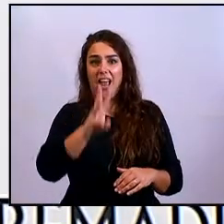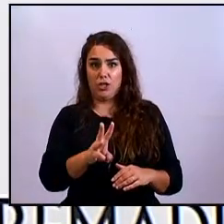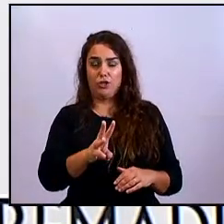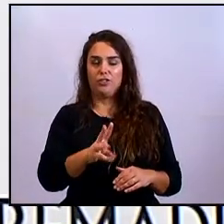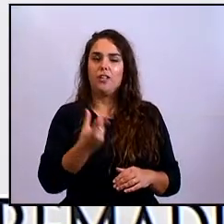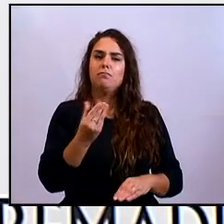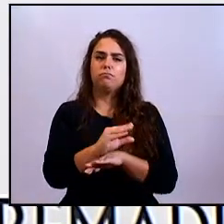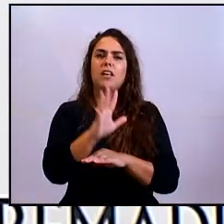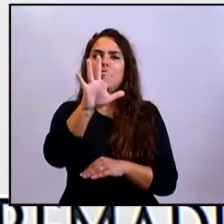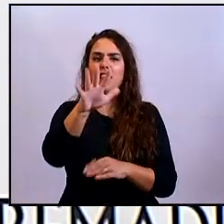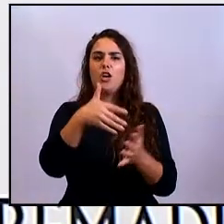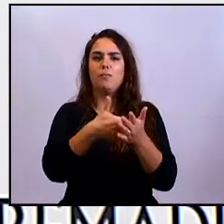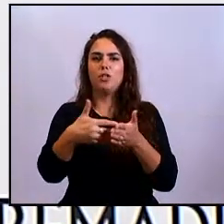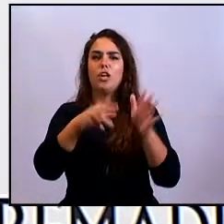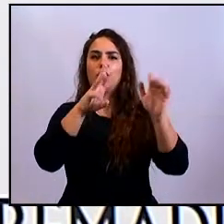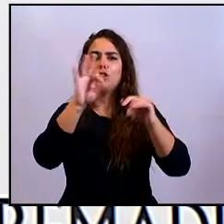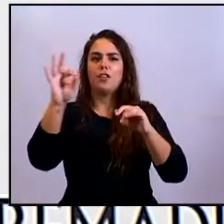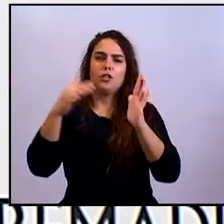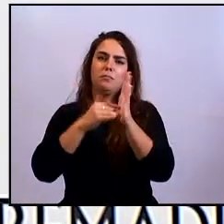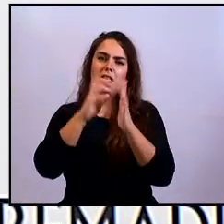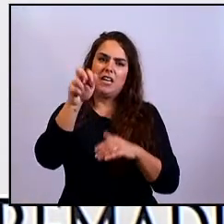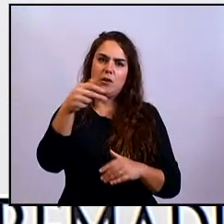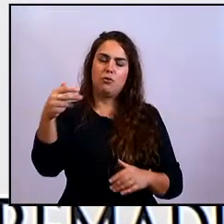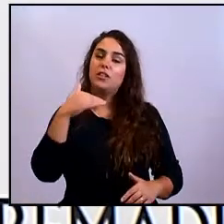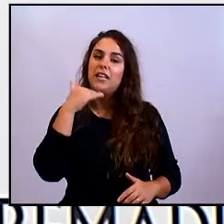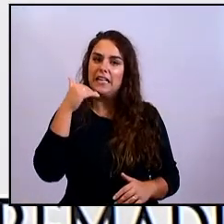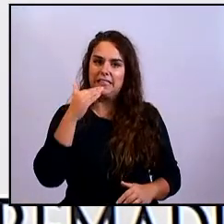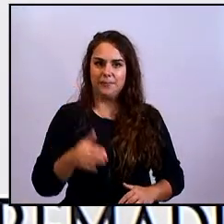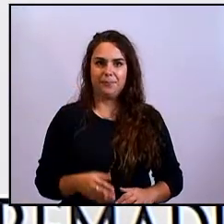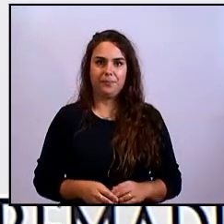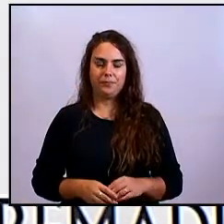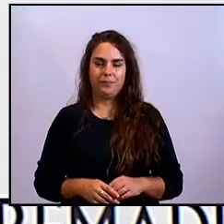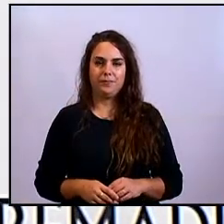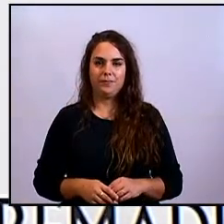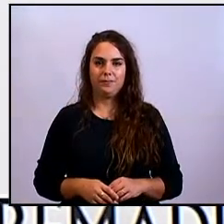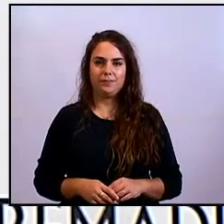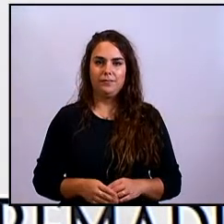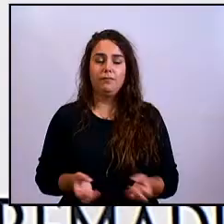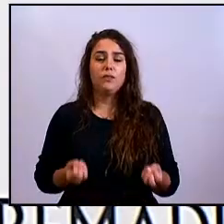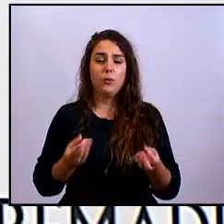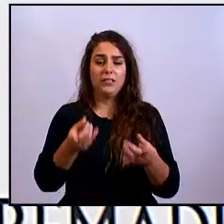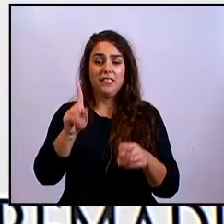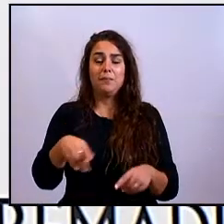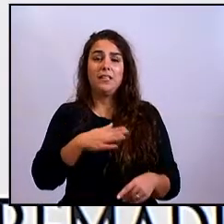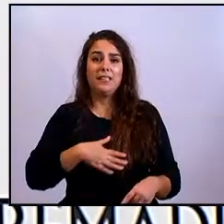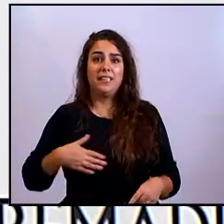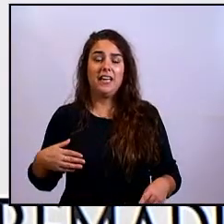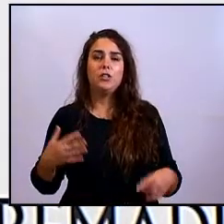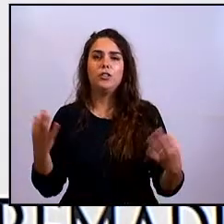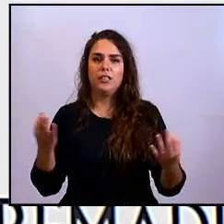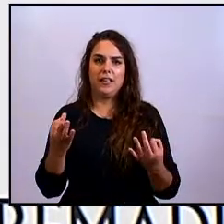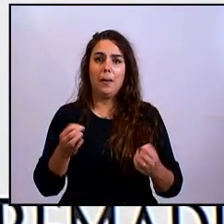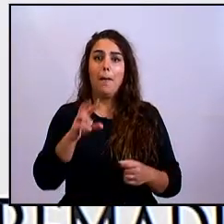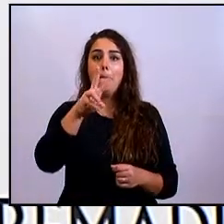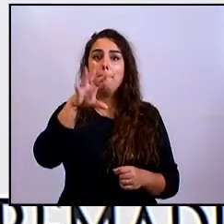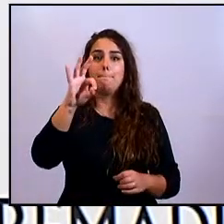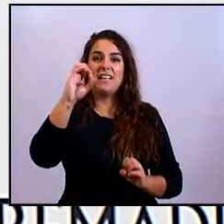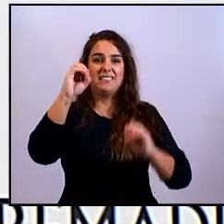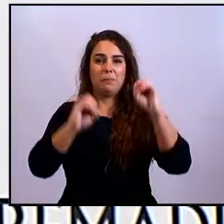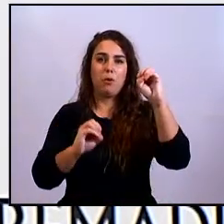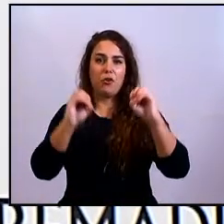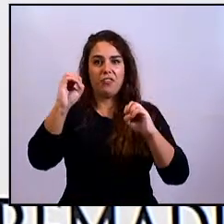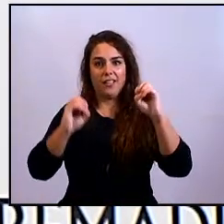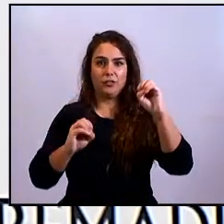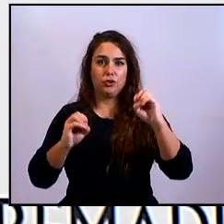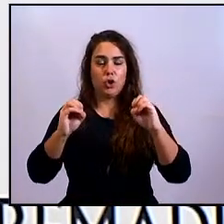casi 5.800.000 euros. Quiero adelantarles también que vamos a incrementar en un 20%